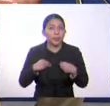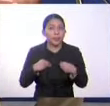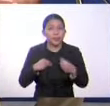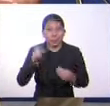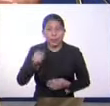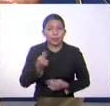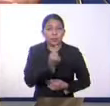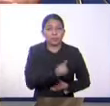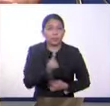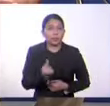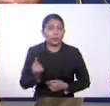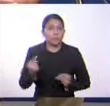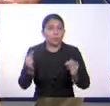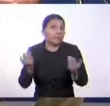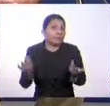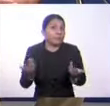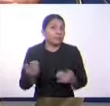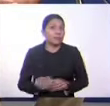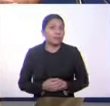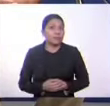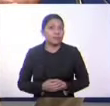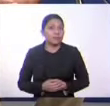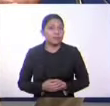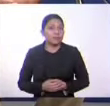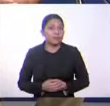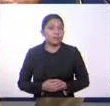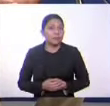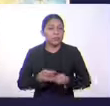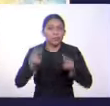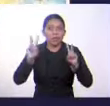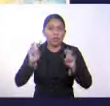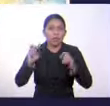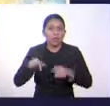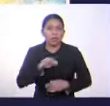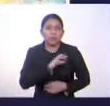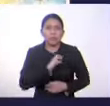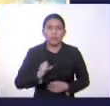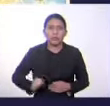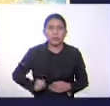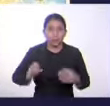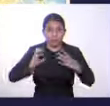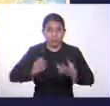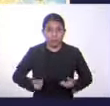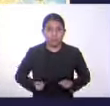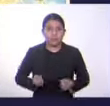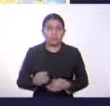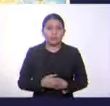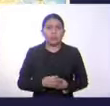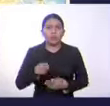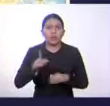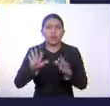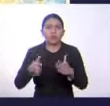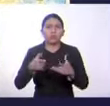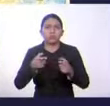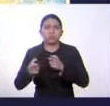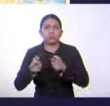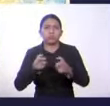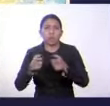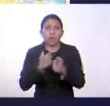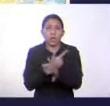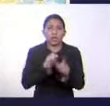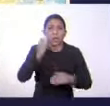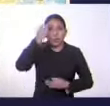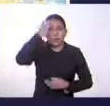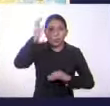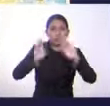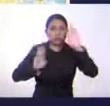de temáticas. Entonces, en el caso del Estado salvadoreño, una forma de medir su voluntad democrática y su sentido